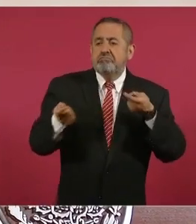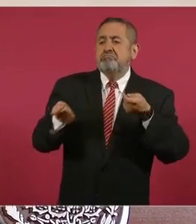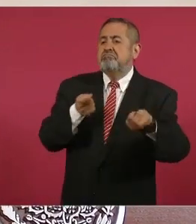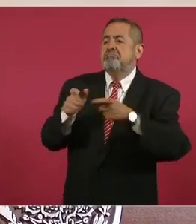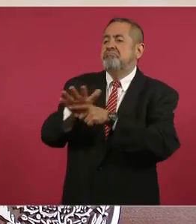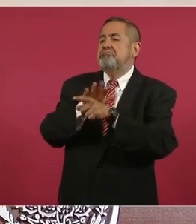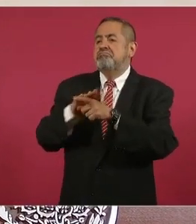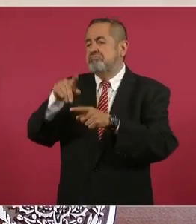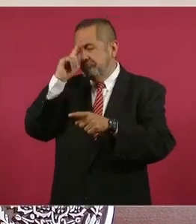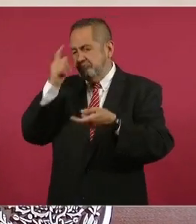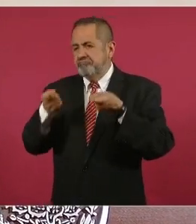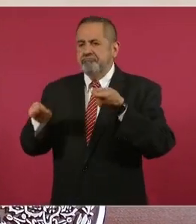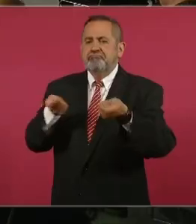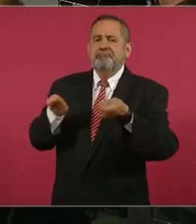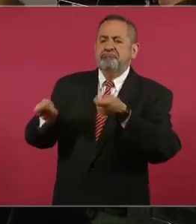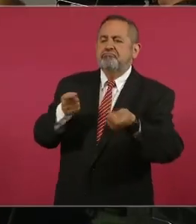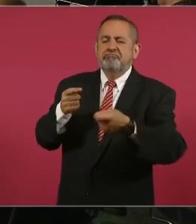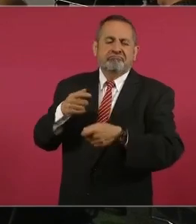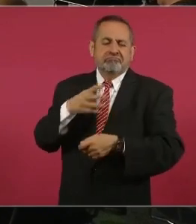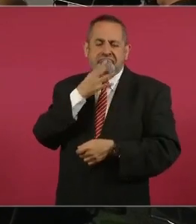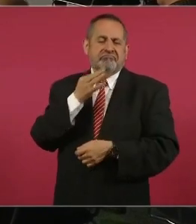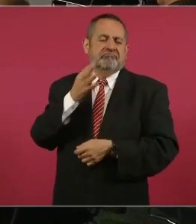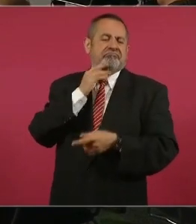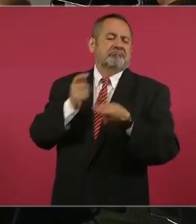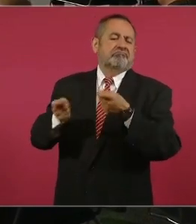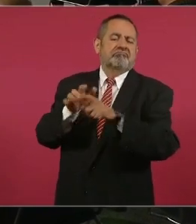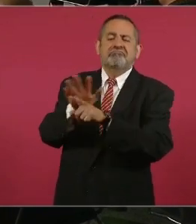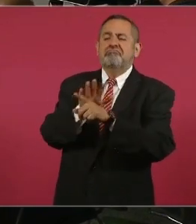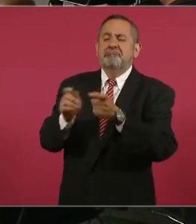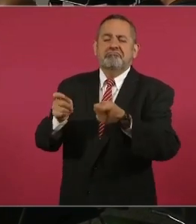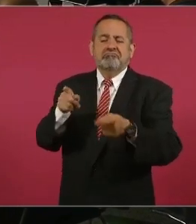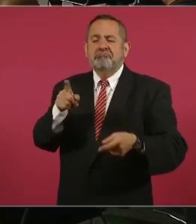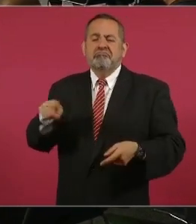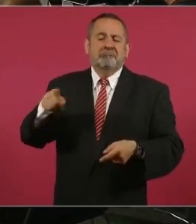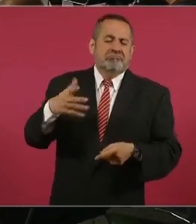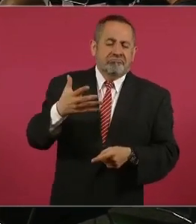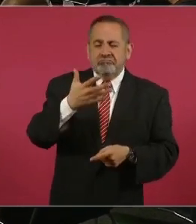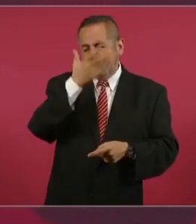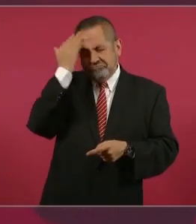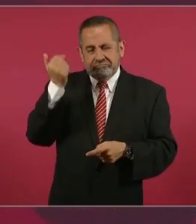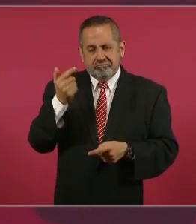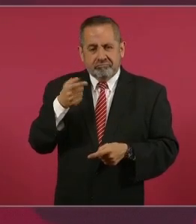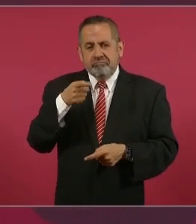manipulable, el pueblo no sabe,